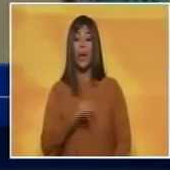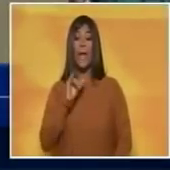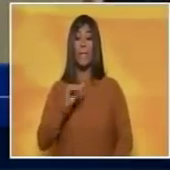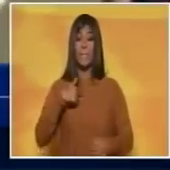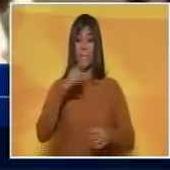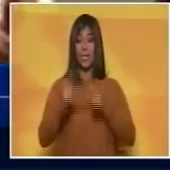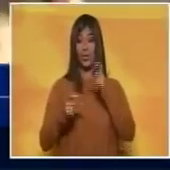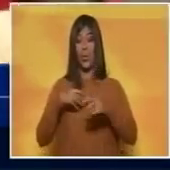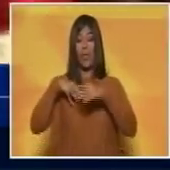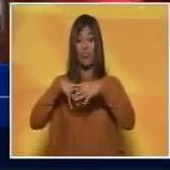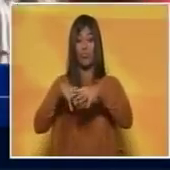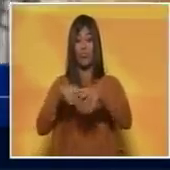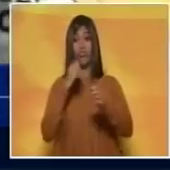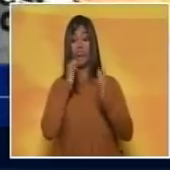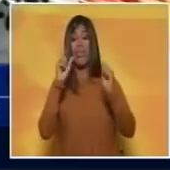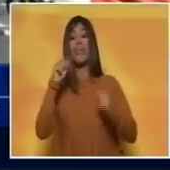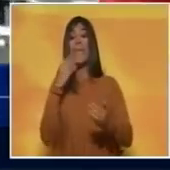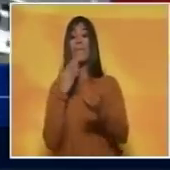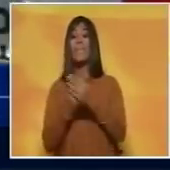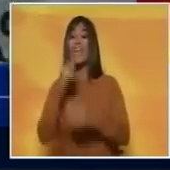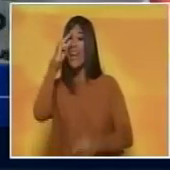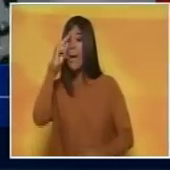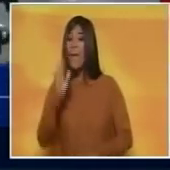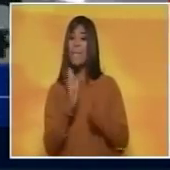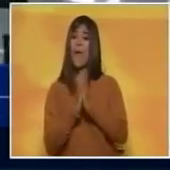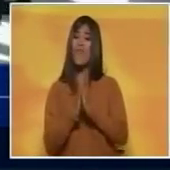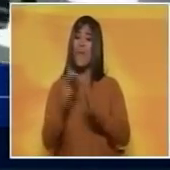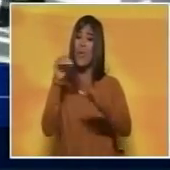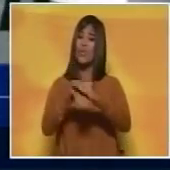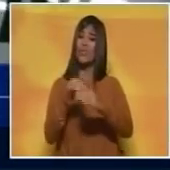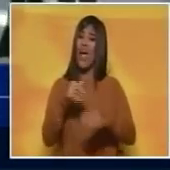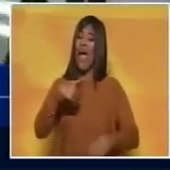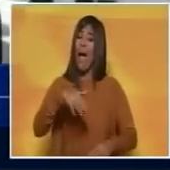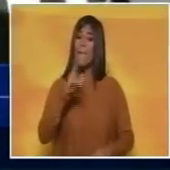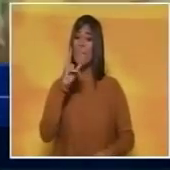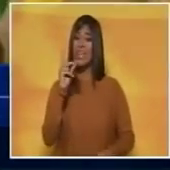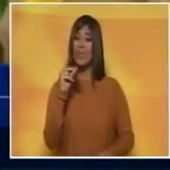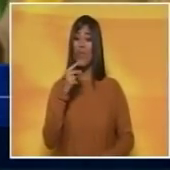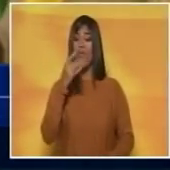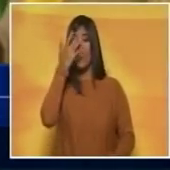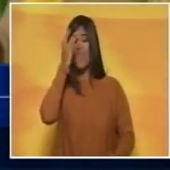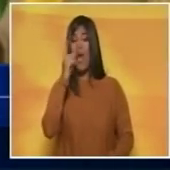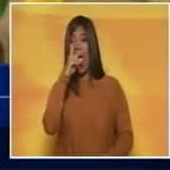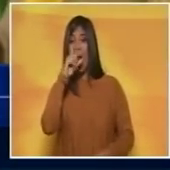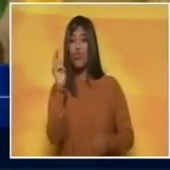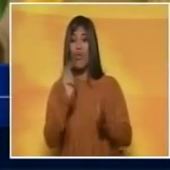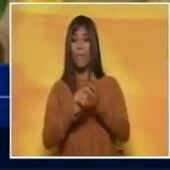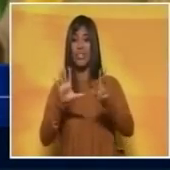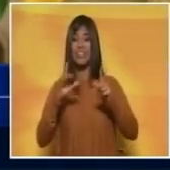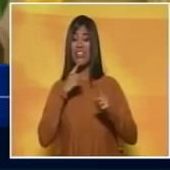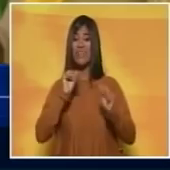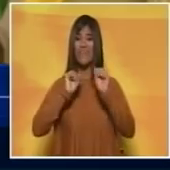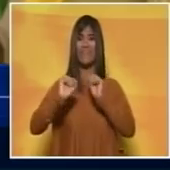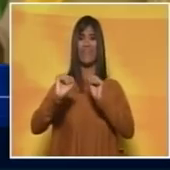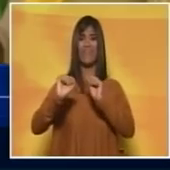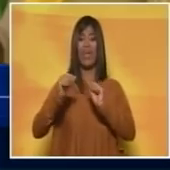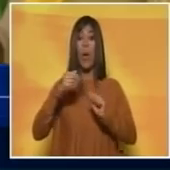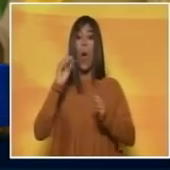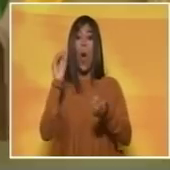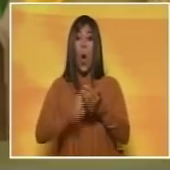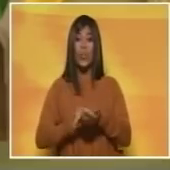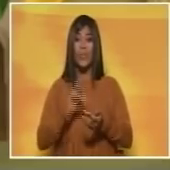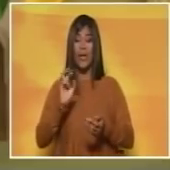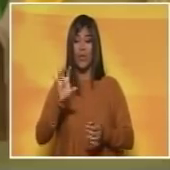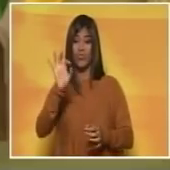manifestantes exigieron también respeto al resultado del referendo del 21 de febrero de 2016 que rechazó la posibilidad de una